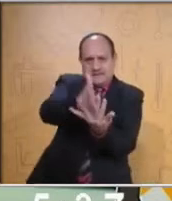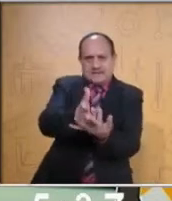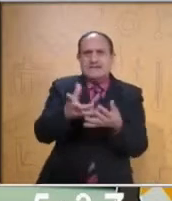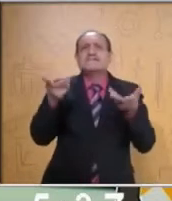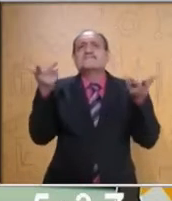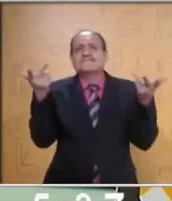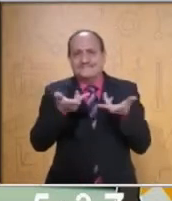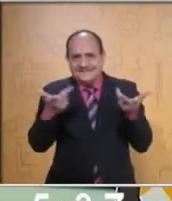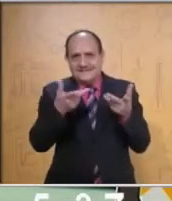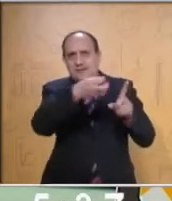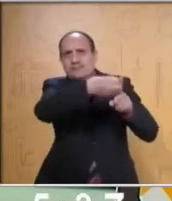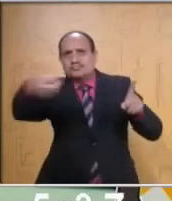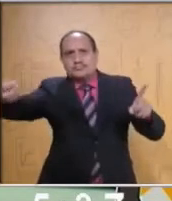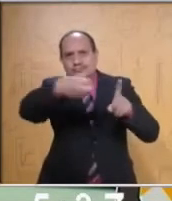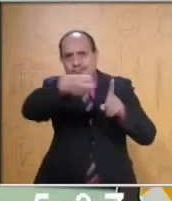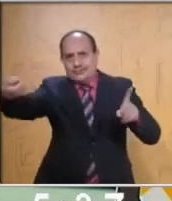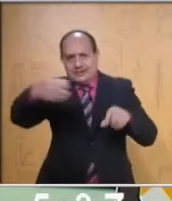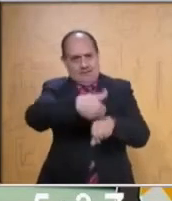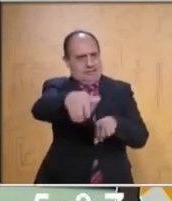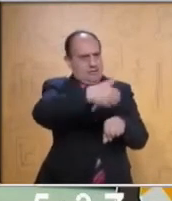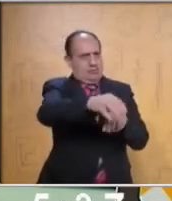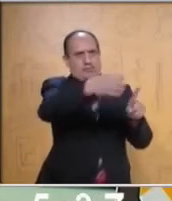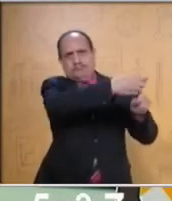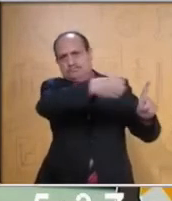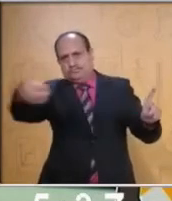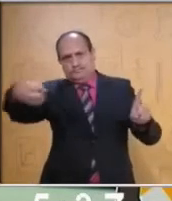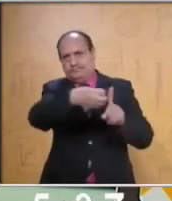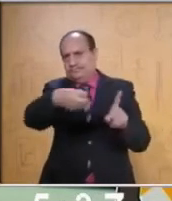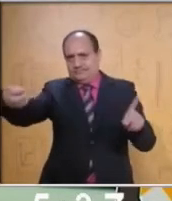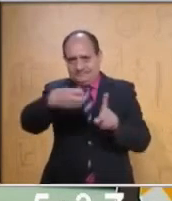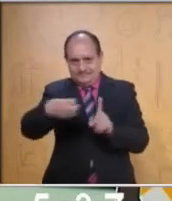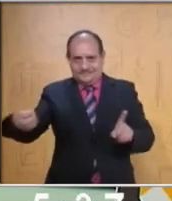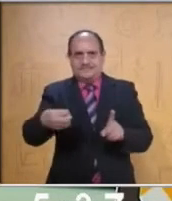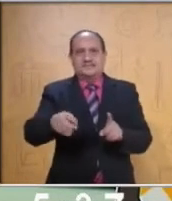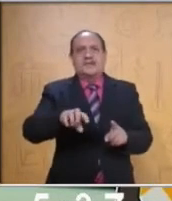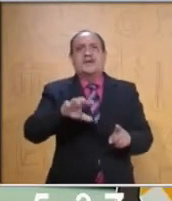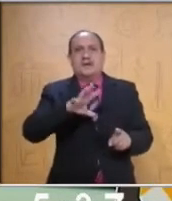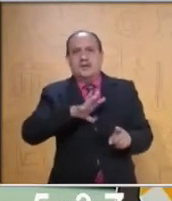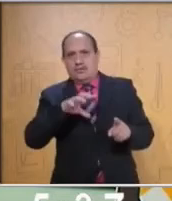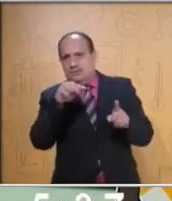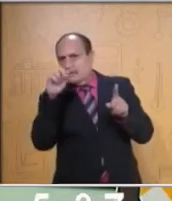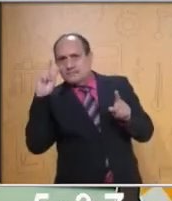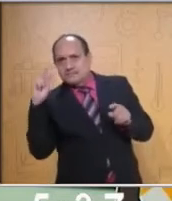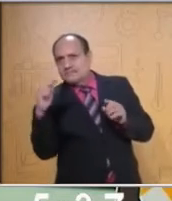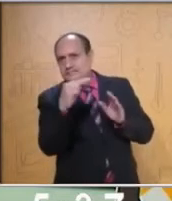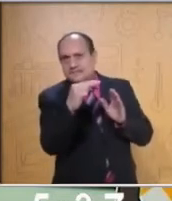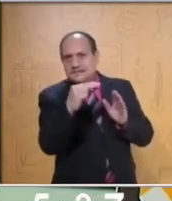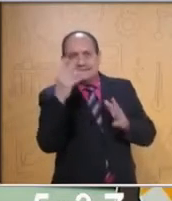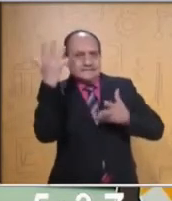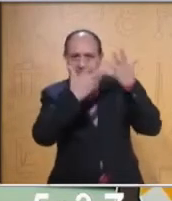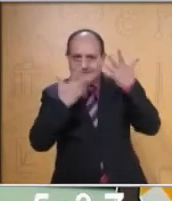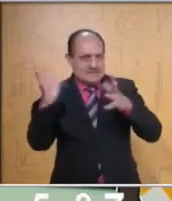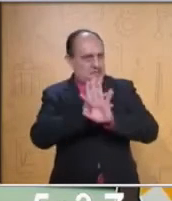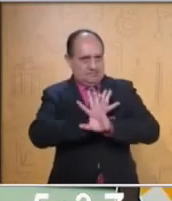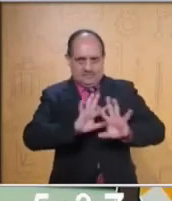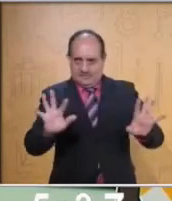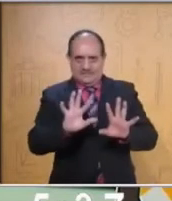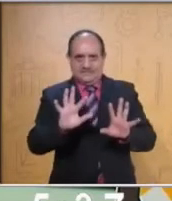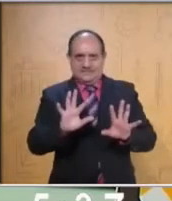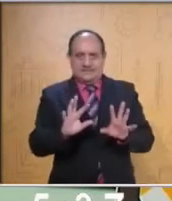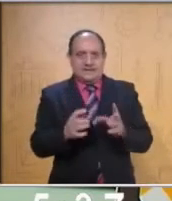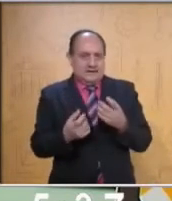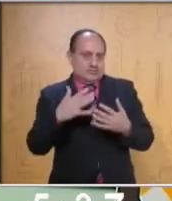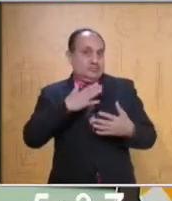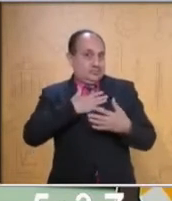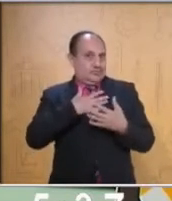hacer? Ordenar todos los datos en forma creciente o decreciente. Yo aquí, para que no se confundan como de repente me pasó ahorita a